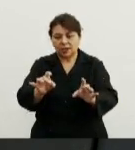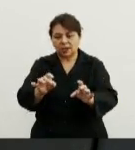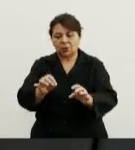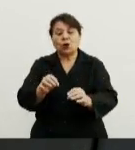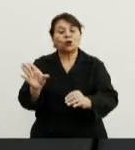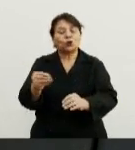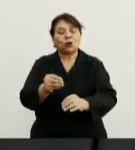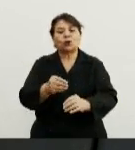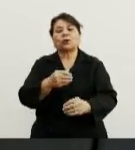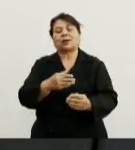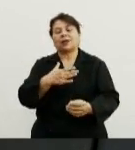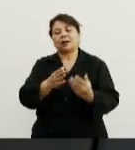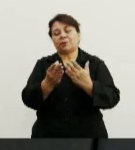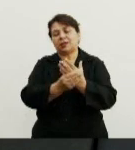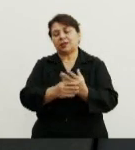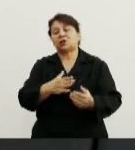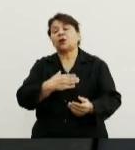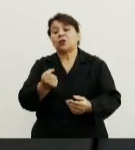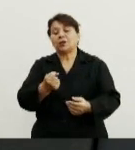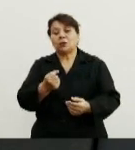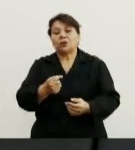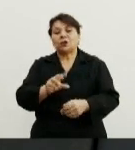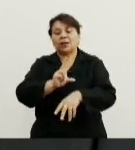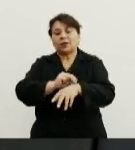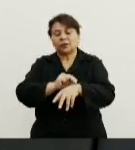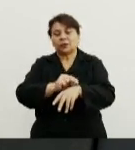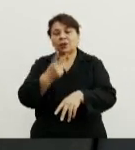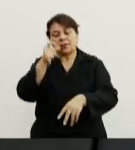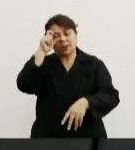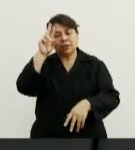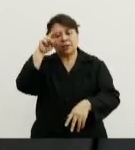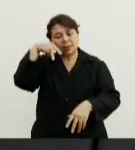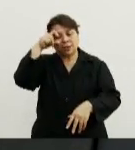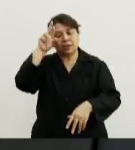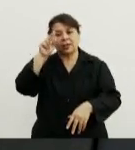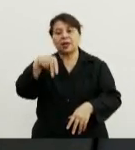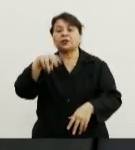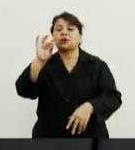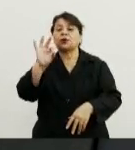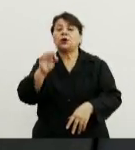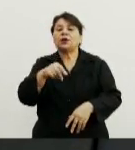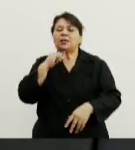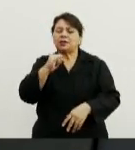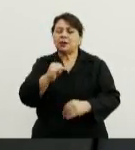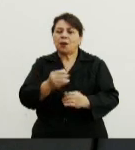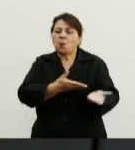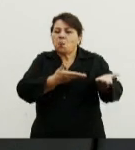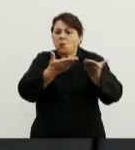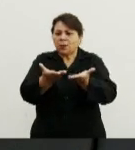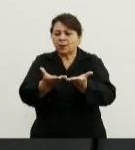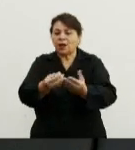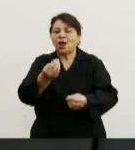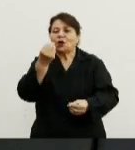la ministro de salud doctora alejandra venerando revelan fundamentalmente la gravedad y la magnitud que esta pandemia